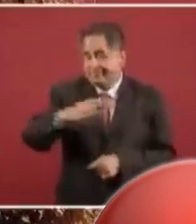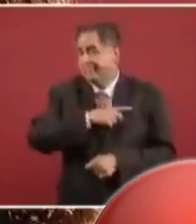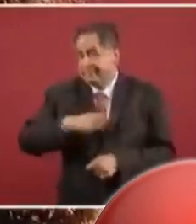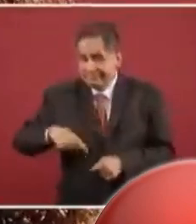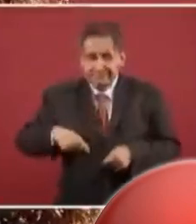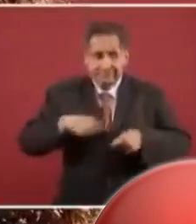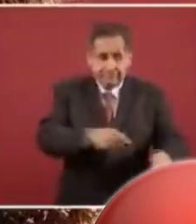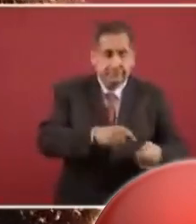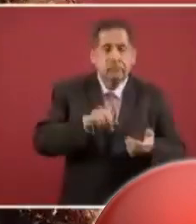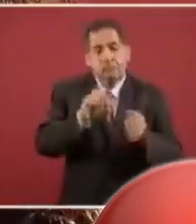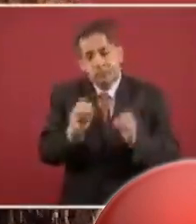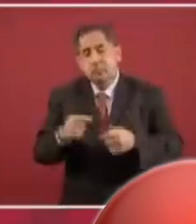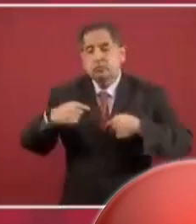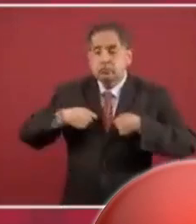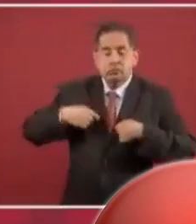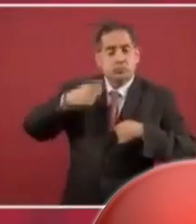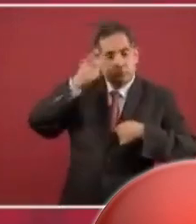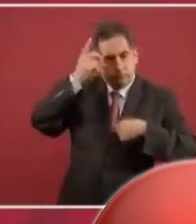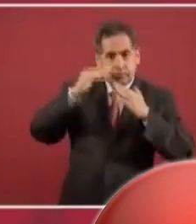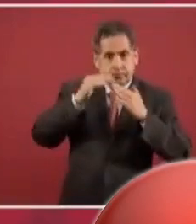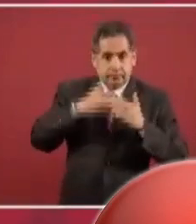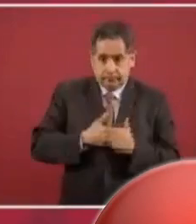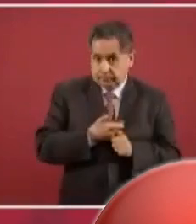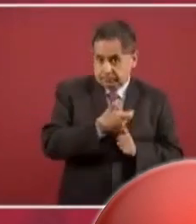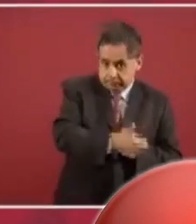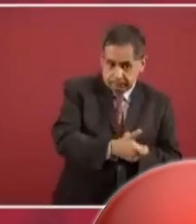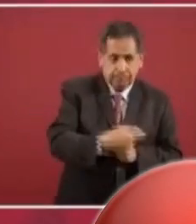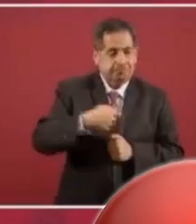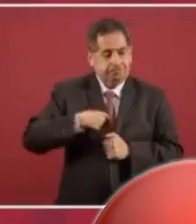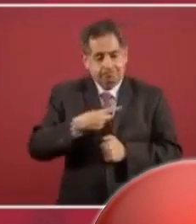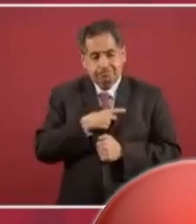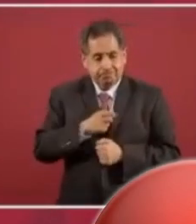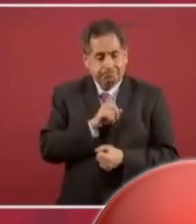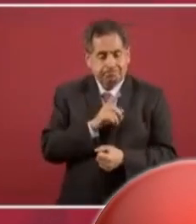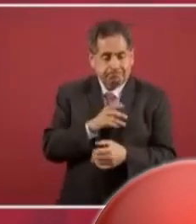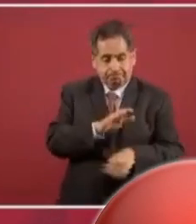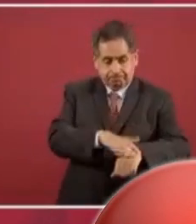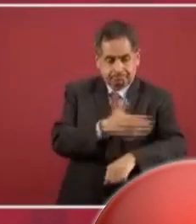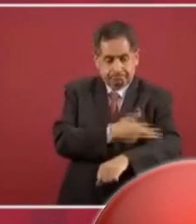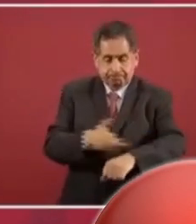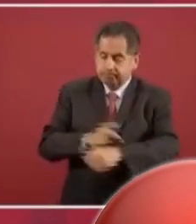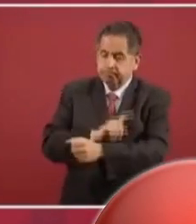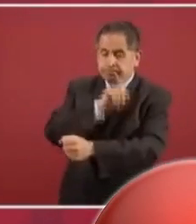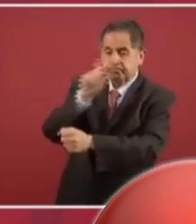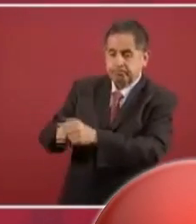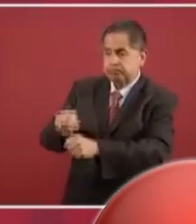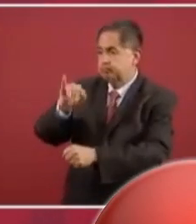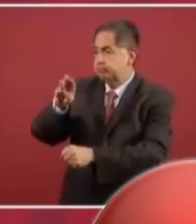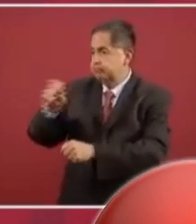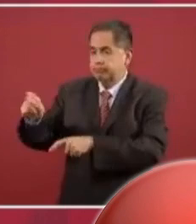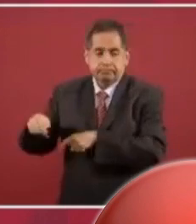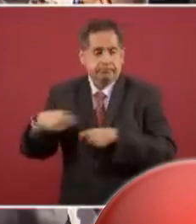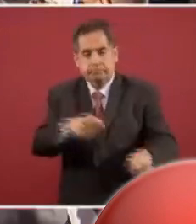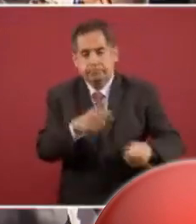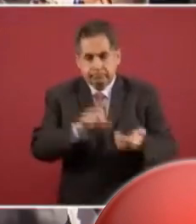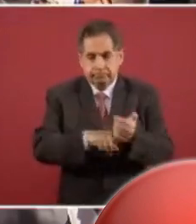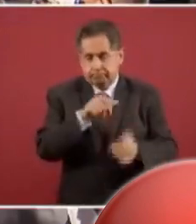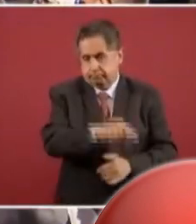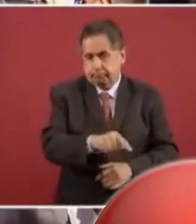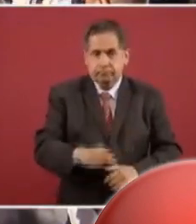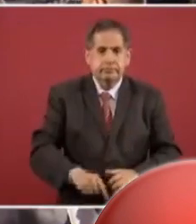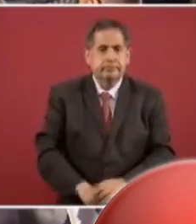de los empleadores. Aun cuando se trate de este tipo de agencias, es el empleador el responsable de hacer esta inscripción.